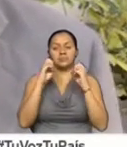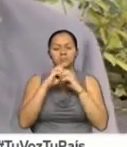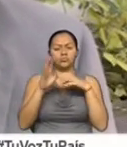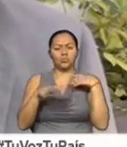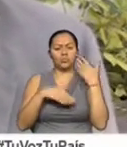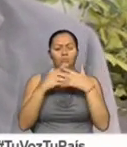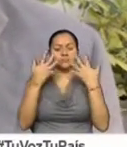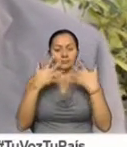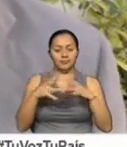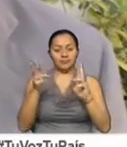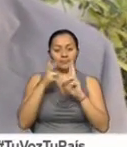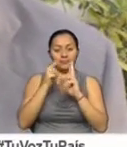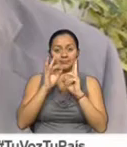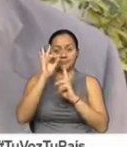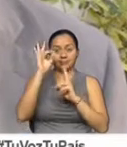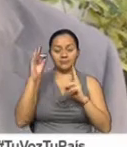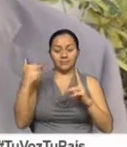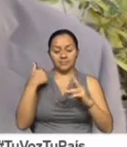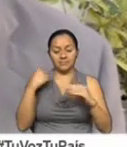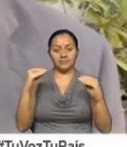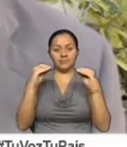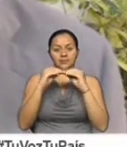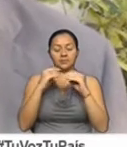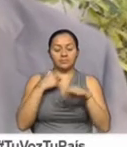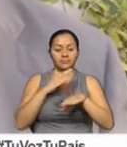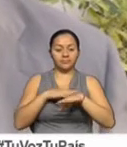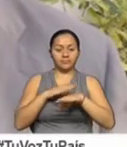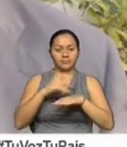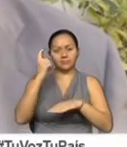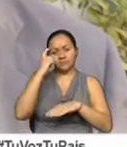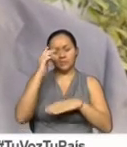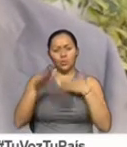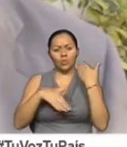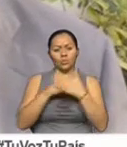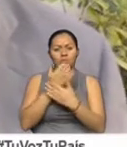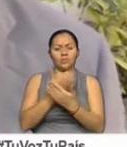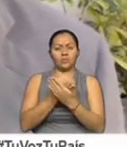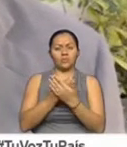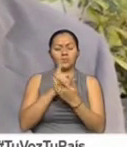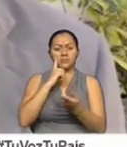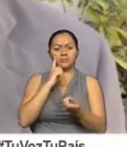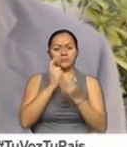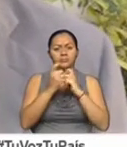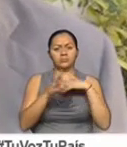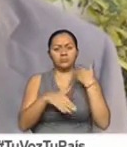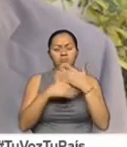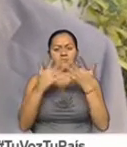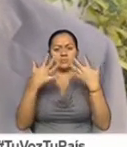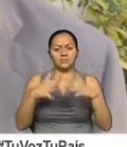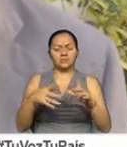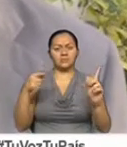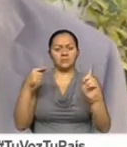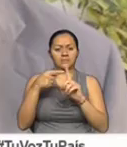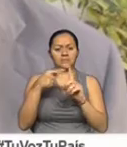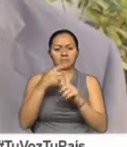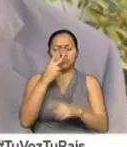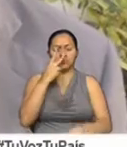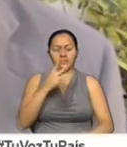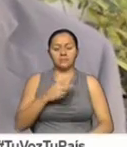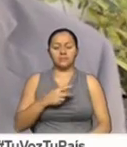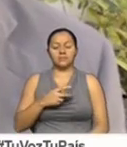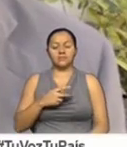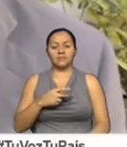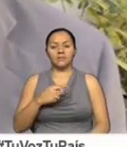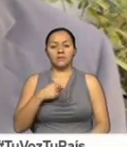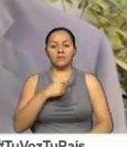tiene algunos indicadores que le invitan a pensar que la economía ha cambiado de ciclo y sobre todo que se está fortaleciendo